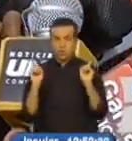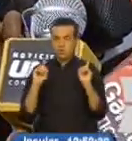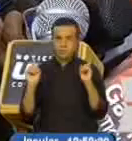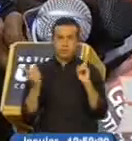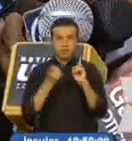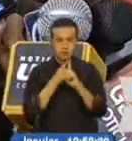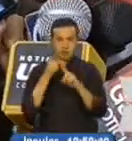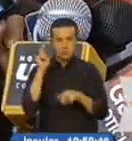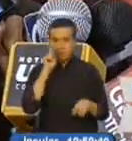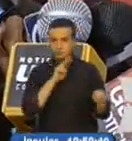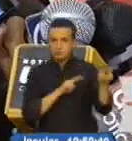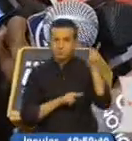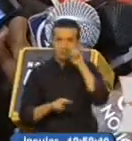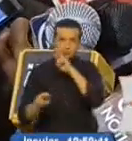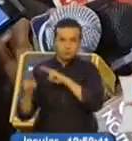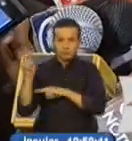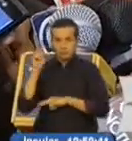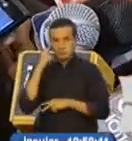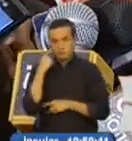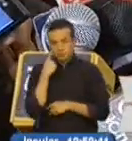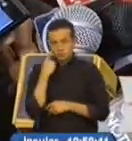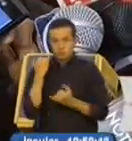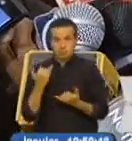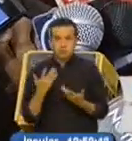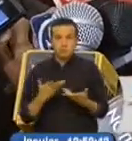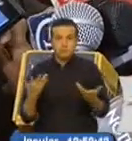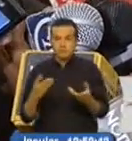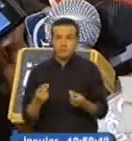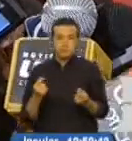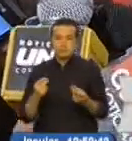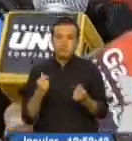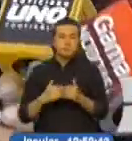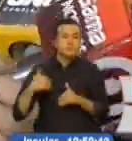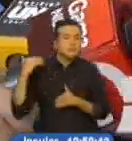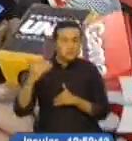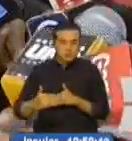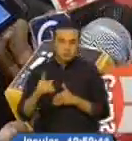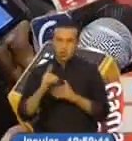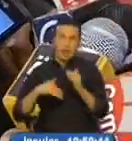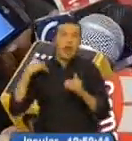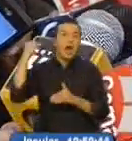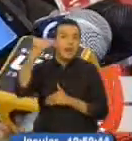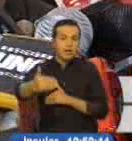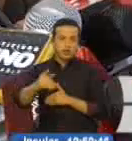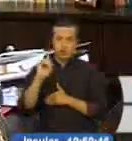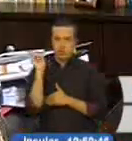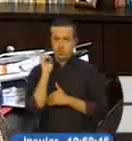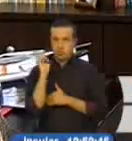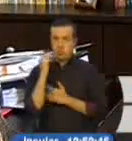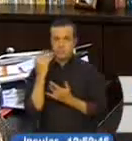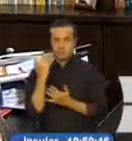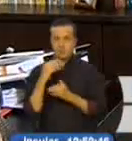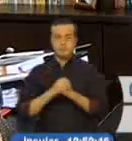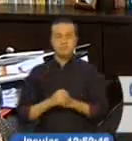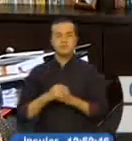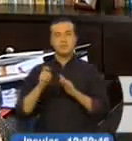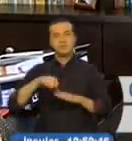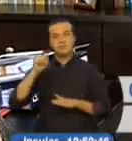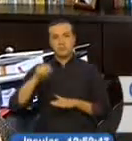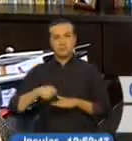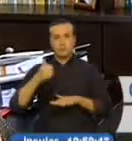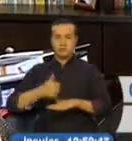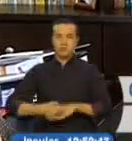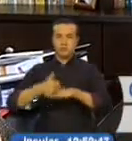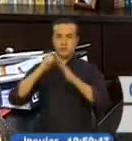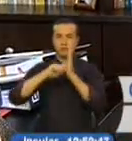analizar esto. Yo creo que no es el momento de adelantarse a los pasos que debe cumplir la Asamblea. Para el abogado de la autoridad